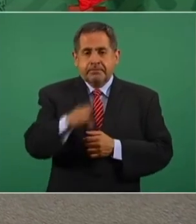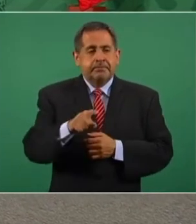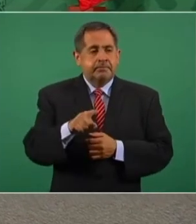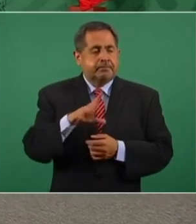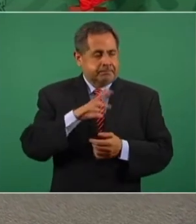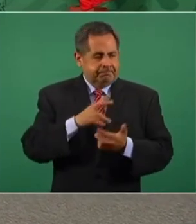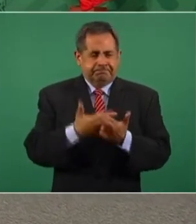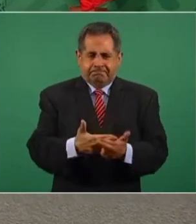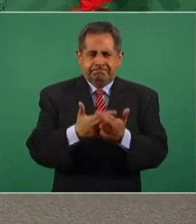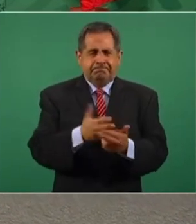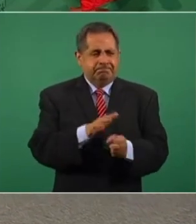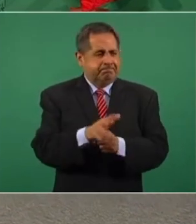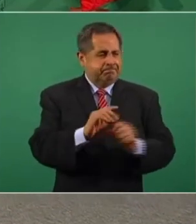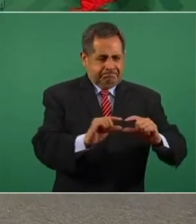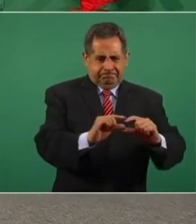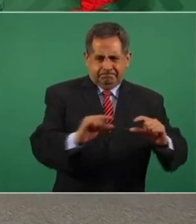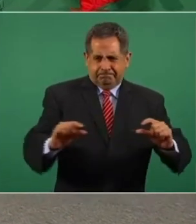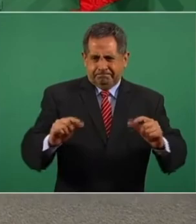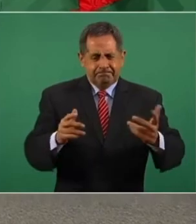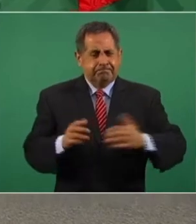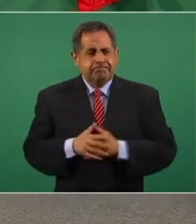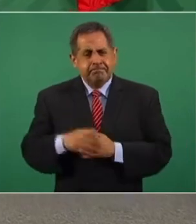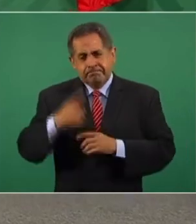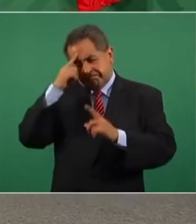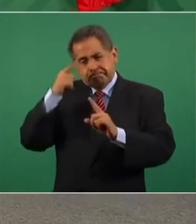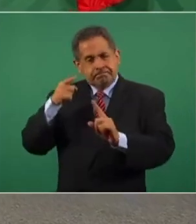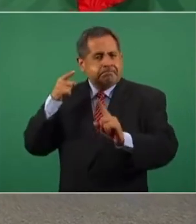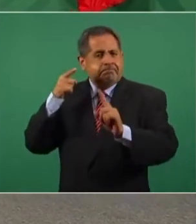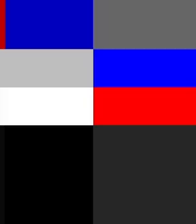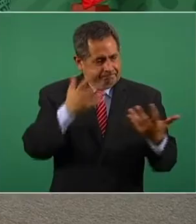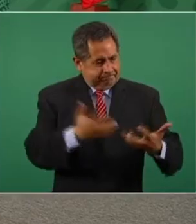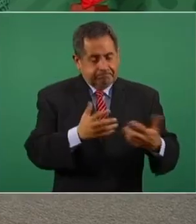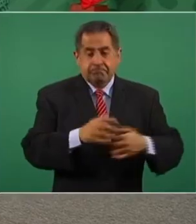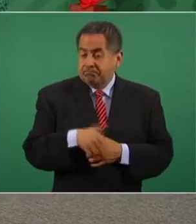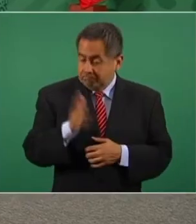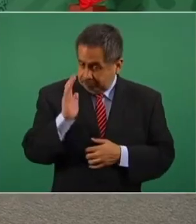López-Gatell es el mejor médico del mundo.